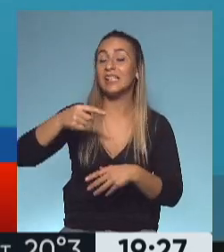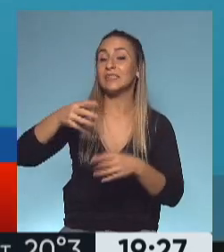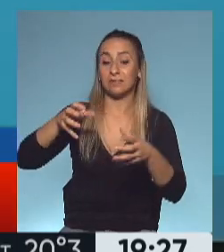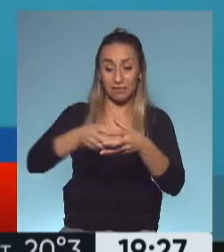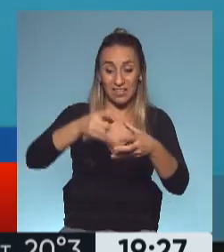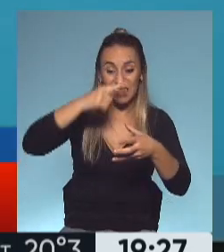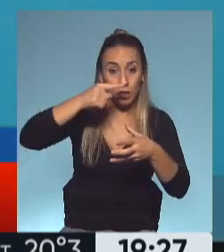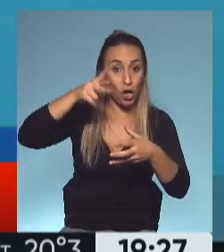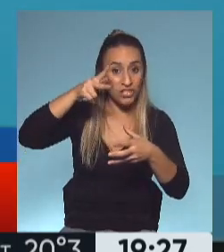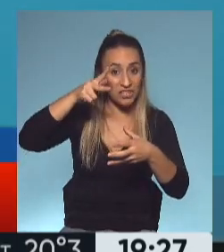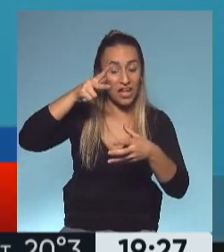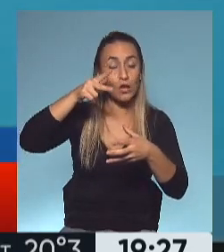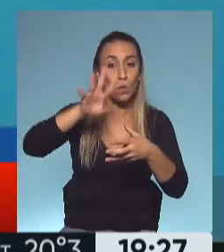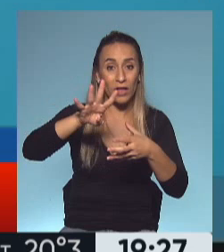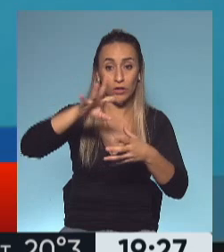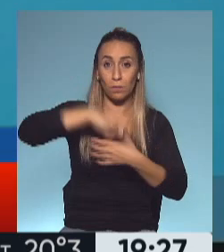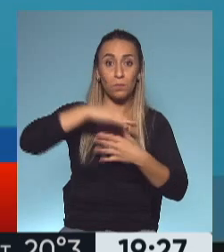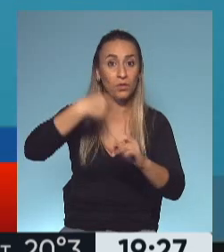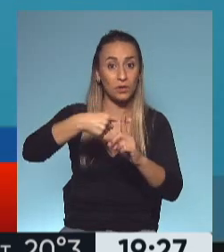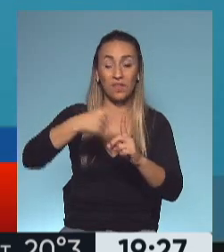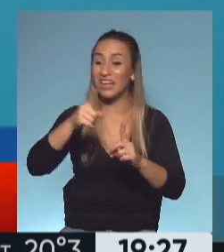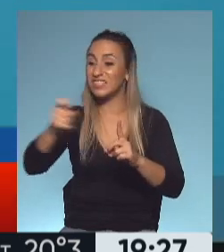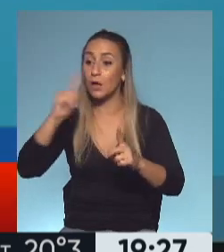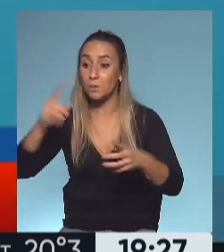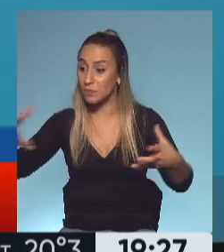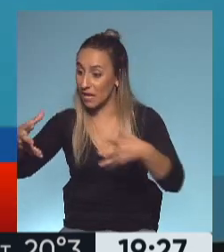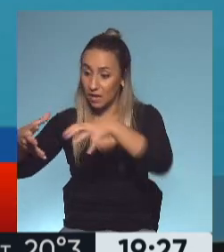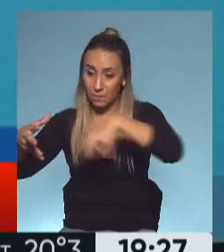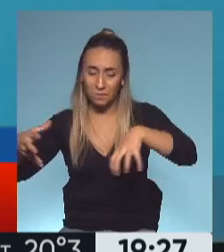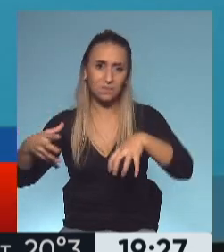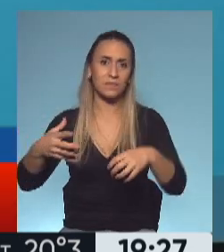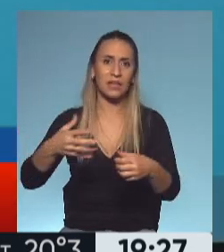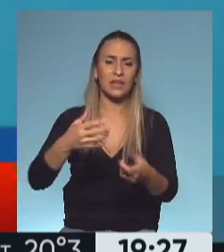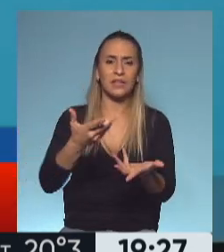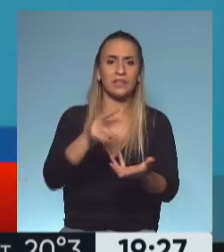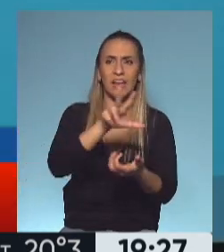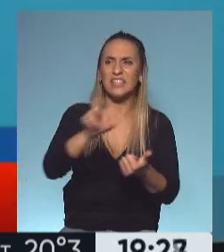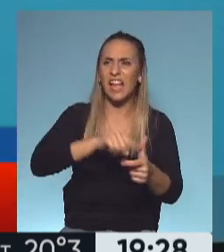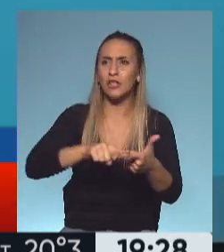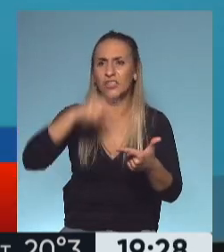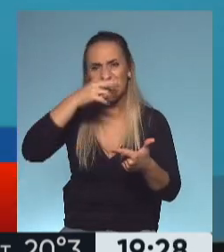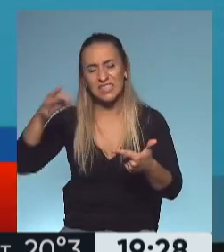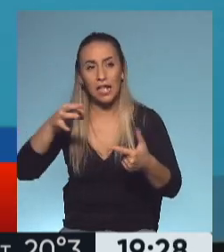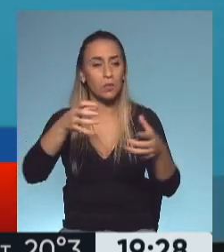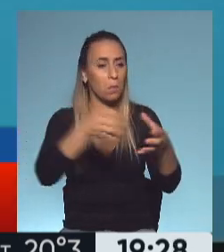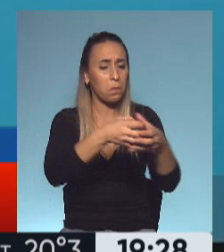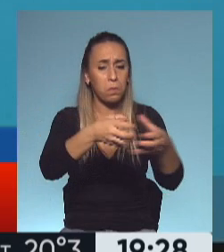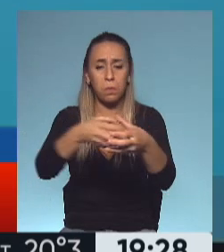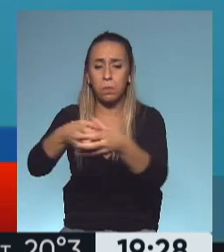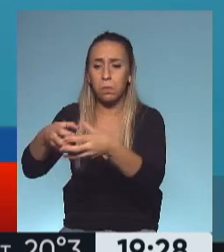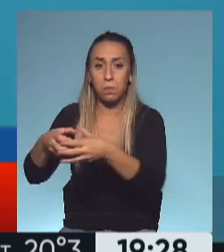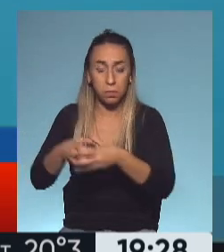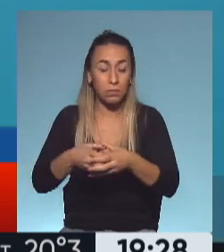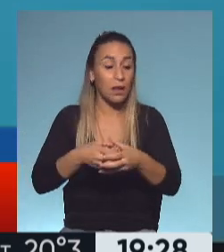787 casos cada 100.000 habitantes. Repito, 165, 600, 300, 700. Hoy la Ciudad de Buenos